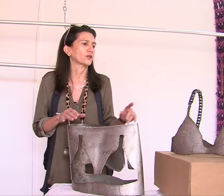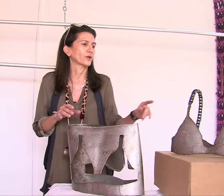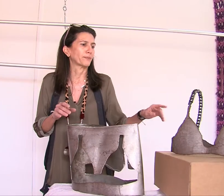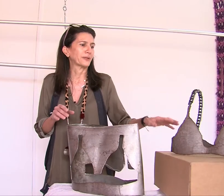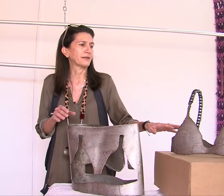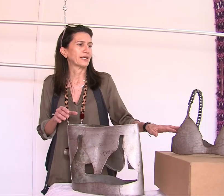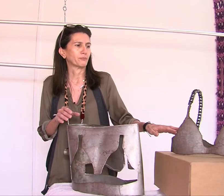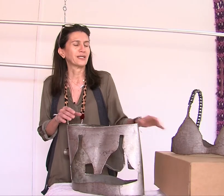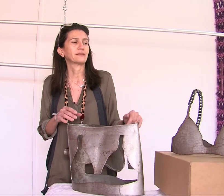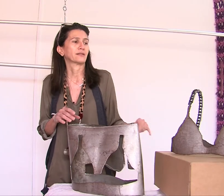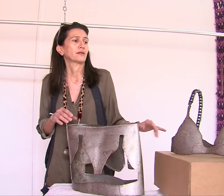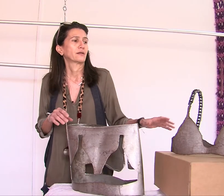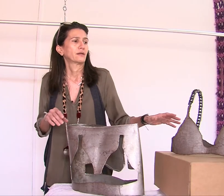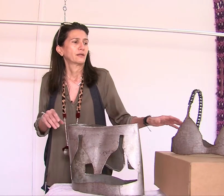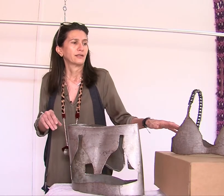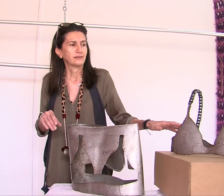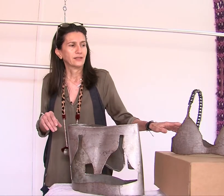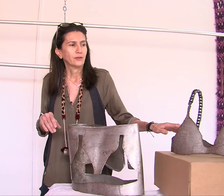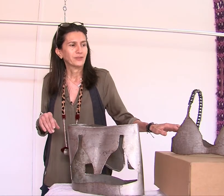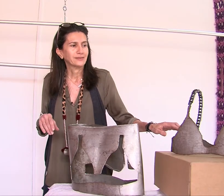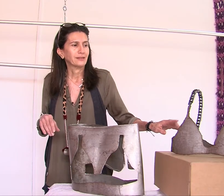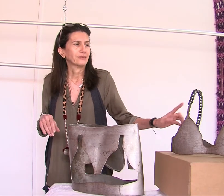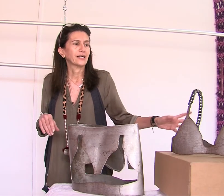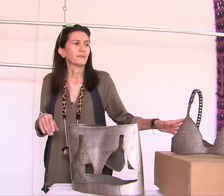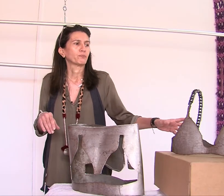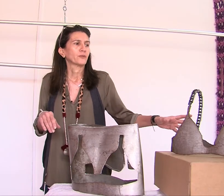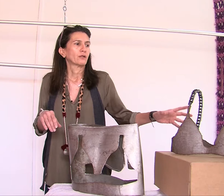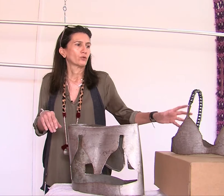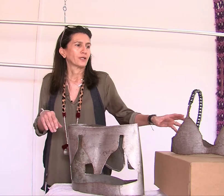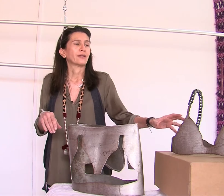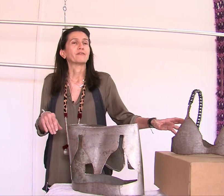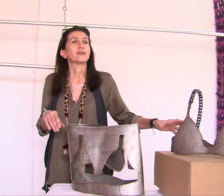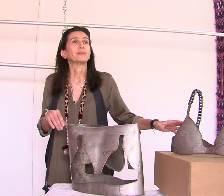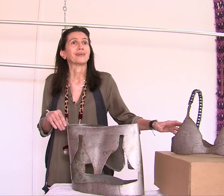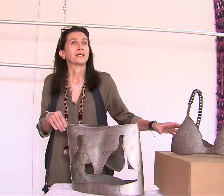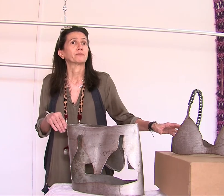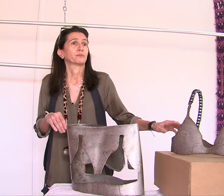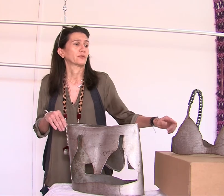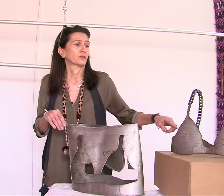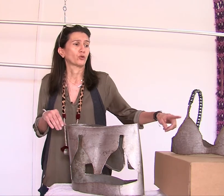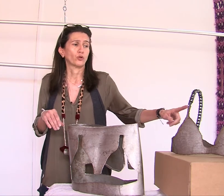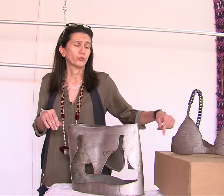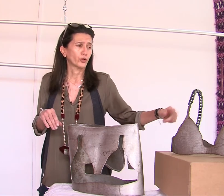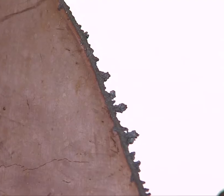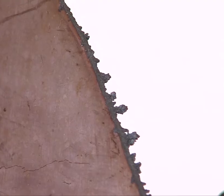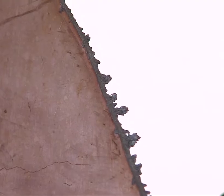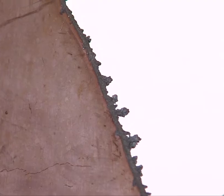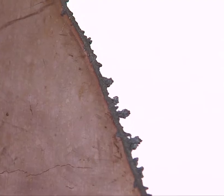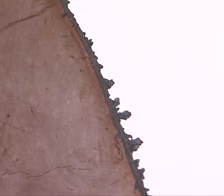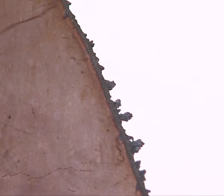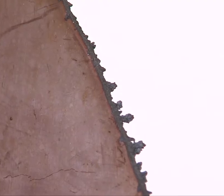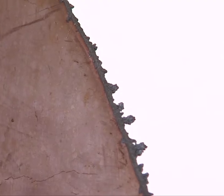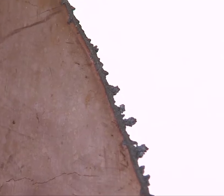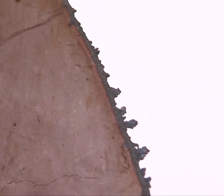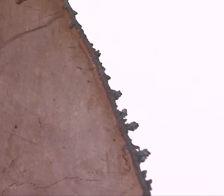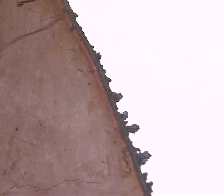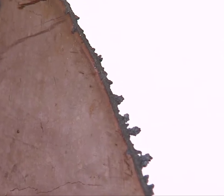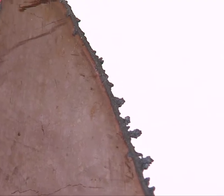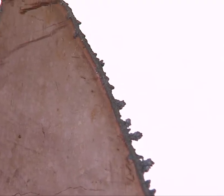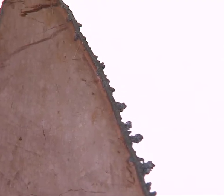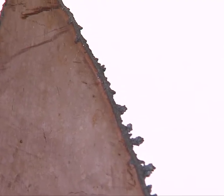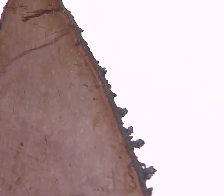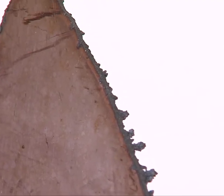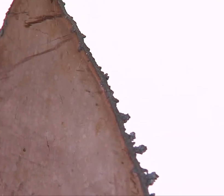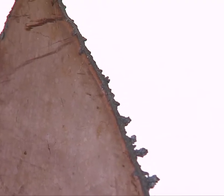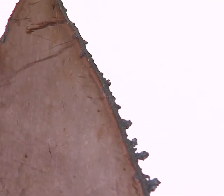aquí salió la pieza. Esta representa lo que es la enfermedad, todos los bordes cortan, son muy,